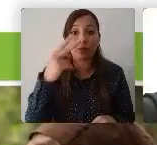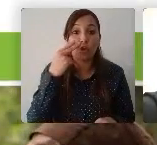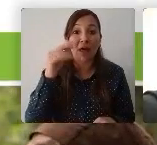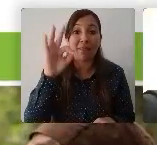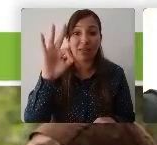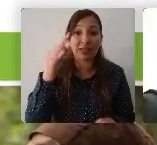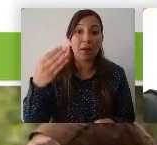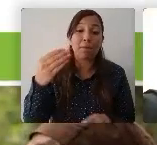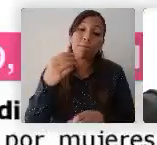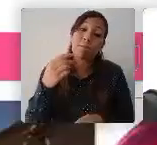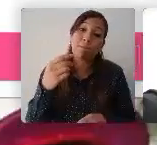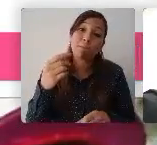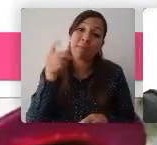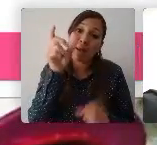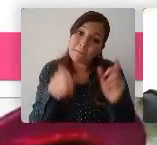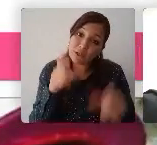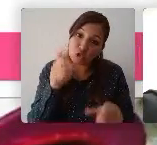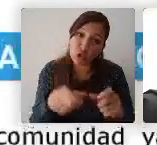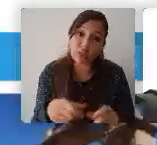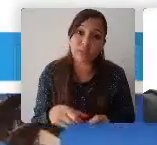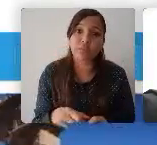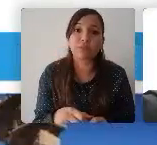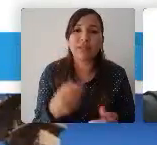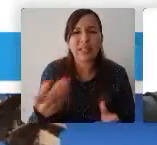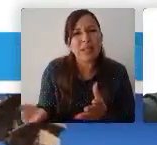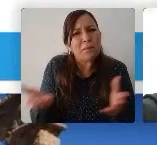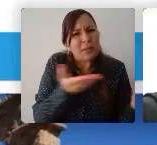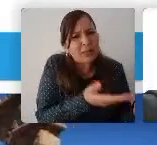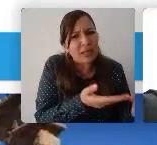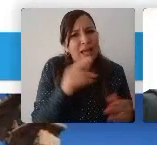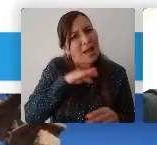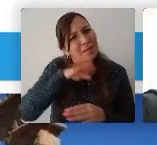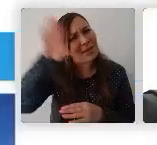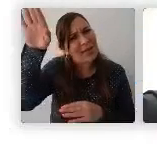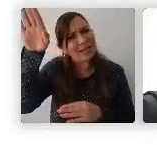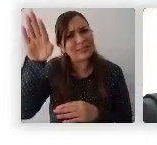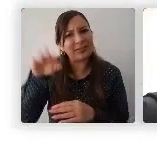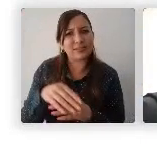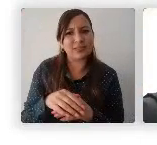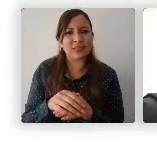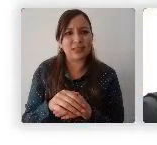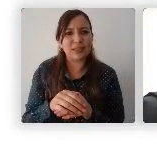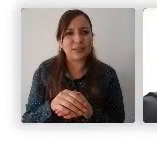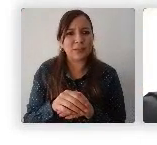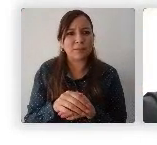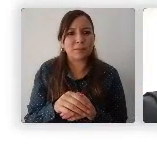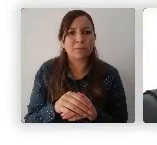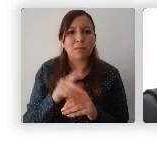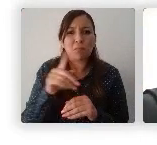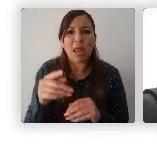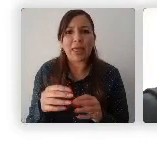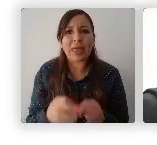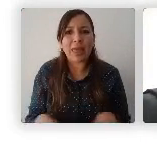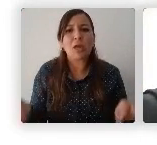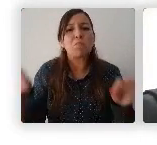hay muchos, como les menciono, que nos invitan a hacer este viaje nuevamente, un viaje bastante importante,